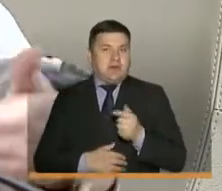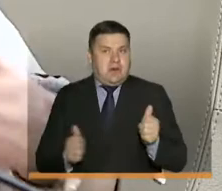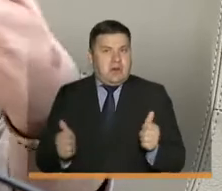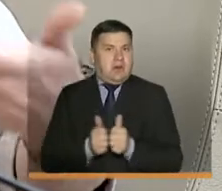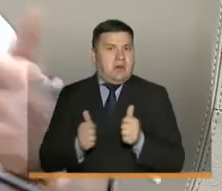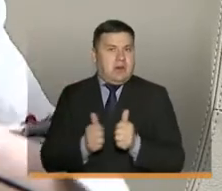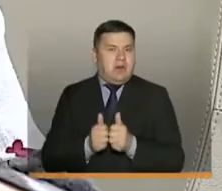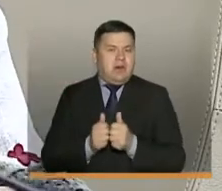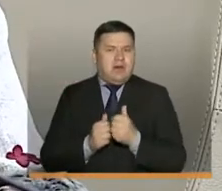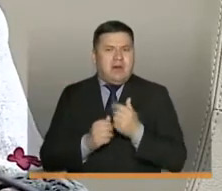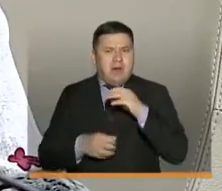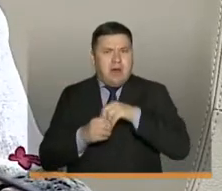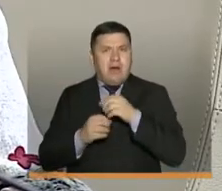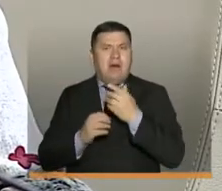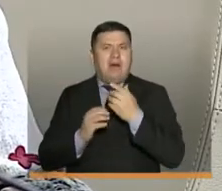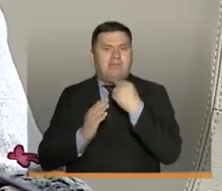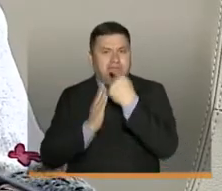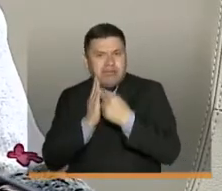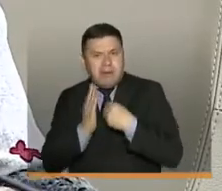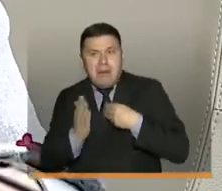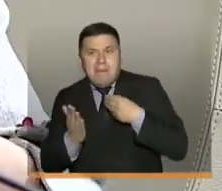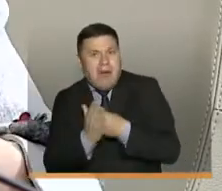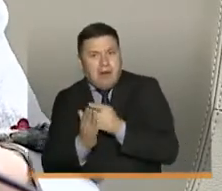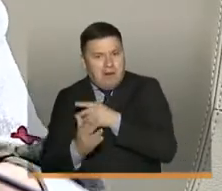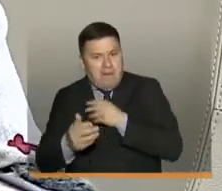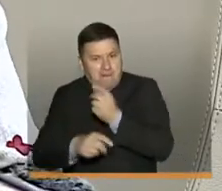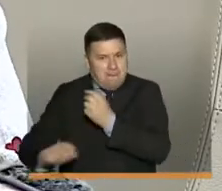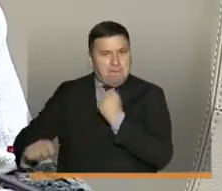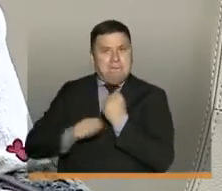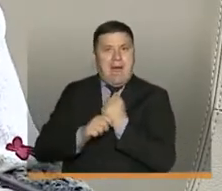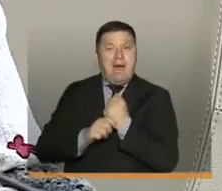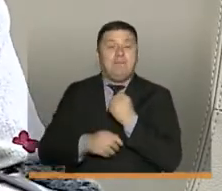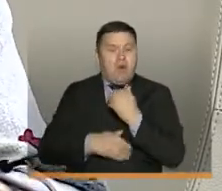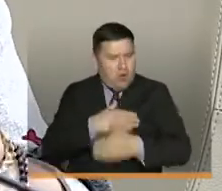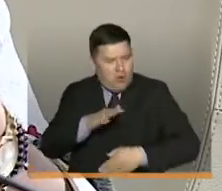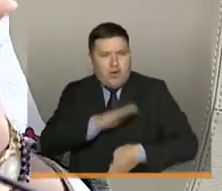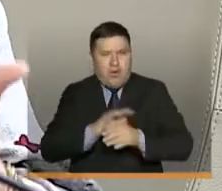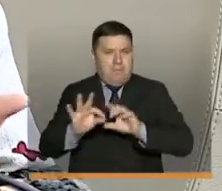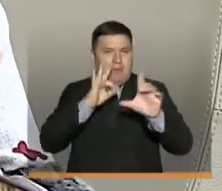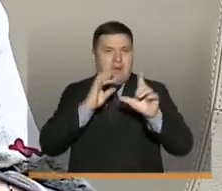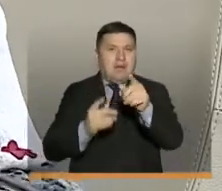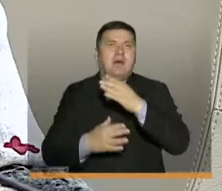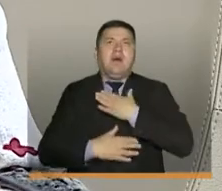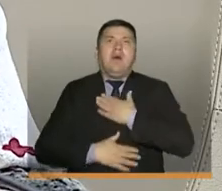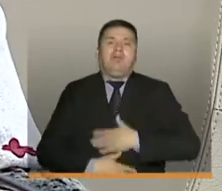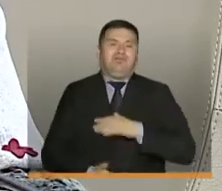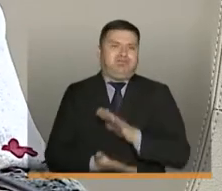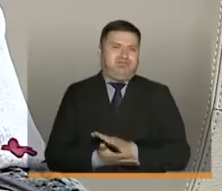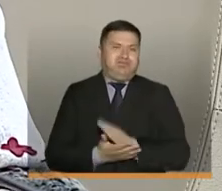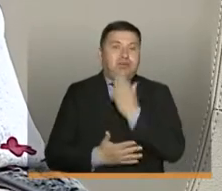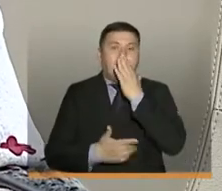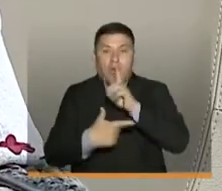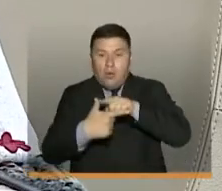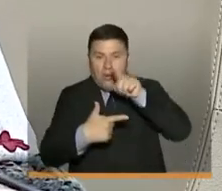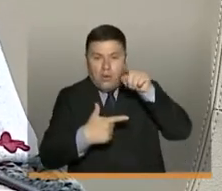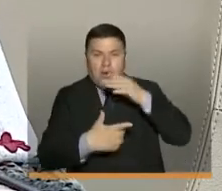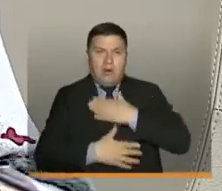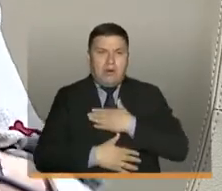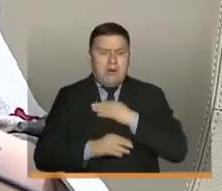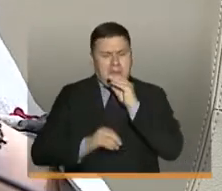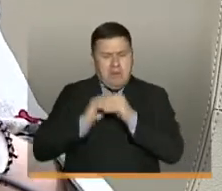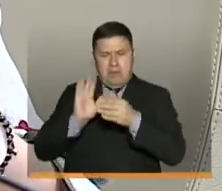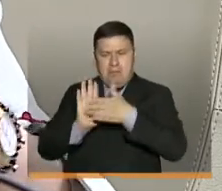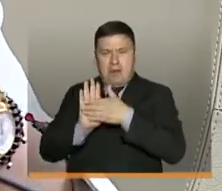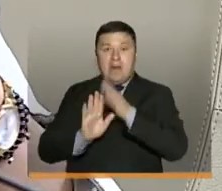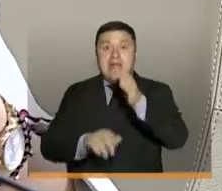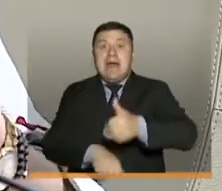acompañar con plan de datos y conectividad a los estudiantes. Entonces, continúa el sistema. Un parte de tranquilidad con estas cifras, ya los detalles